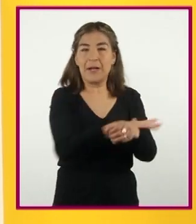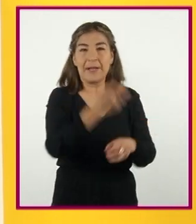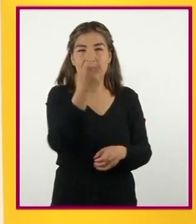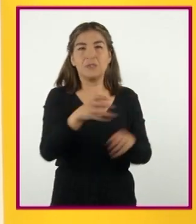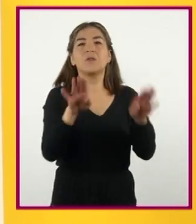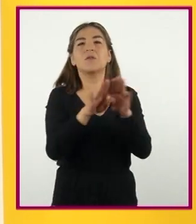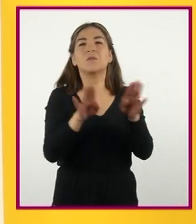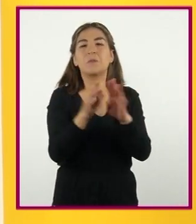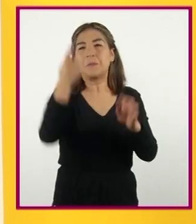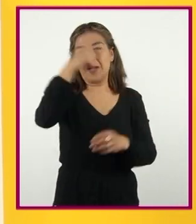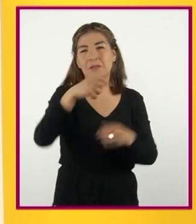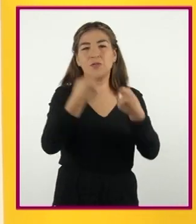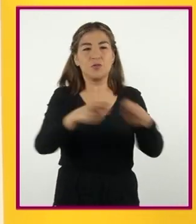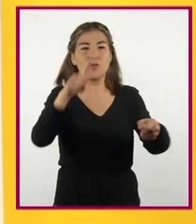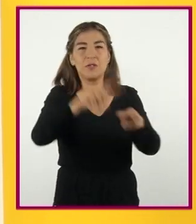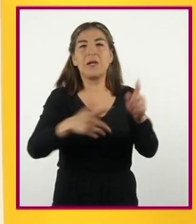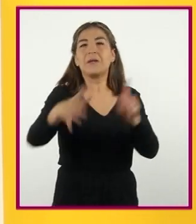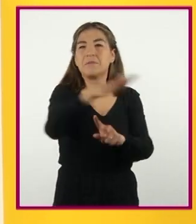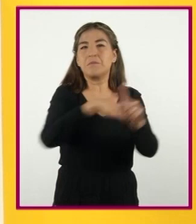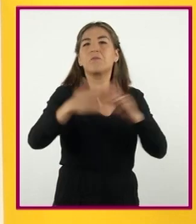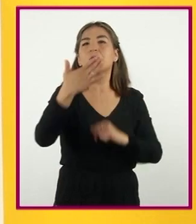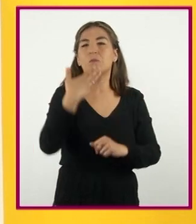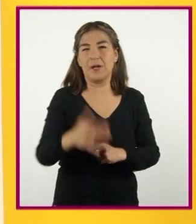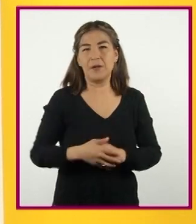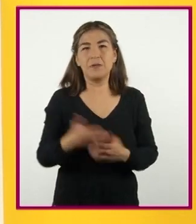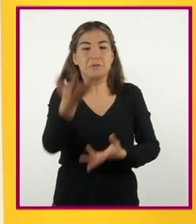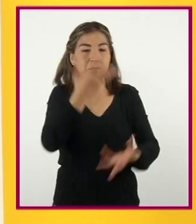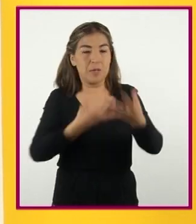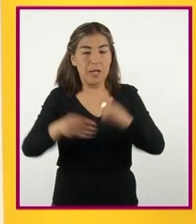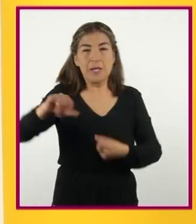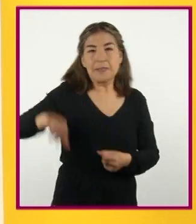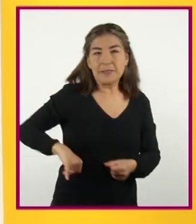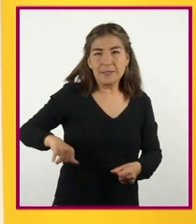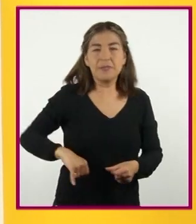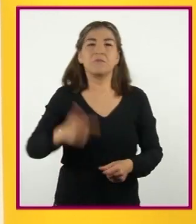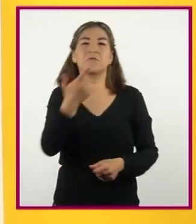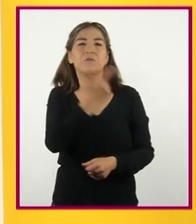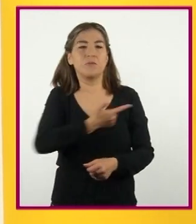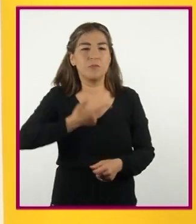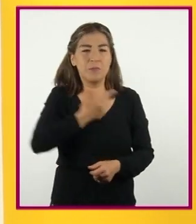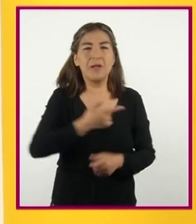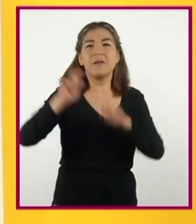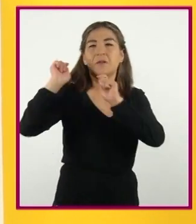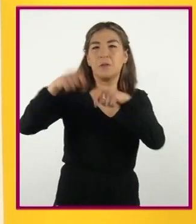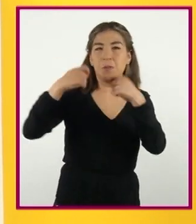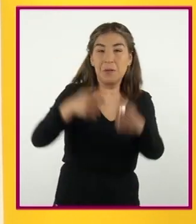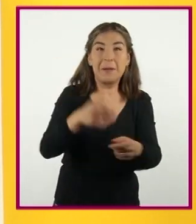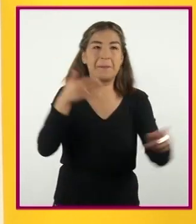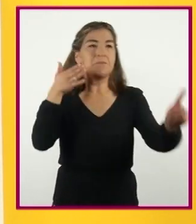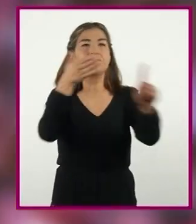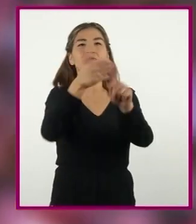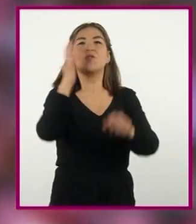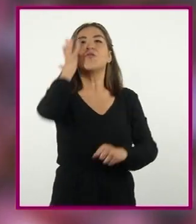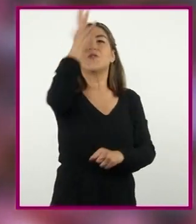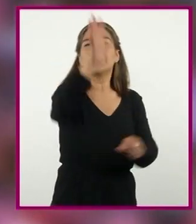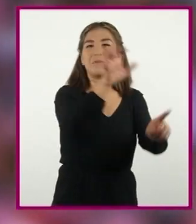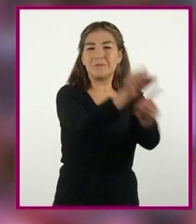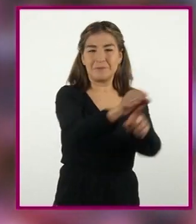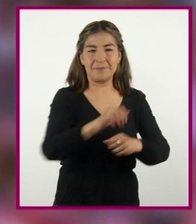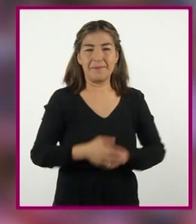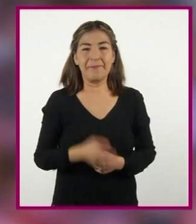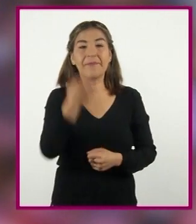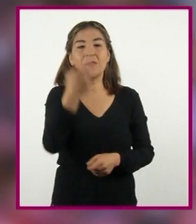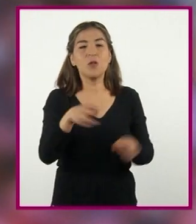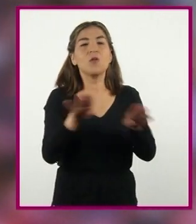social cuando comparten gustos, intereses, tradiciones y metas a futuro. La